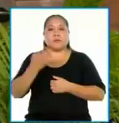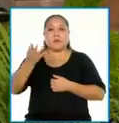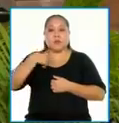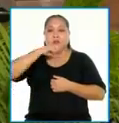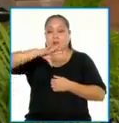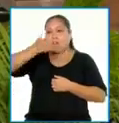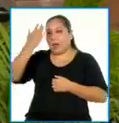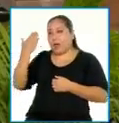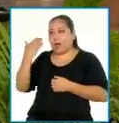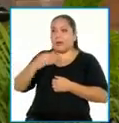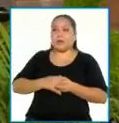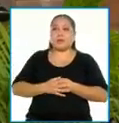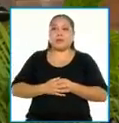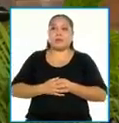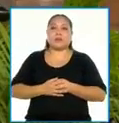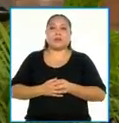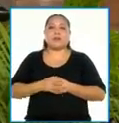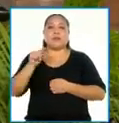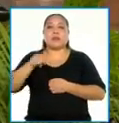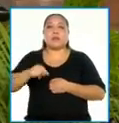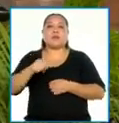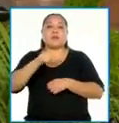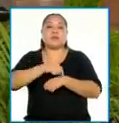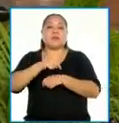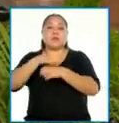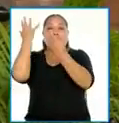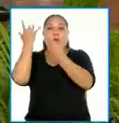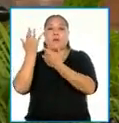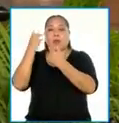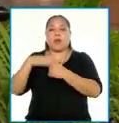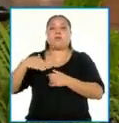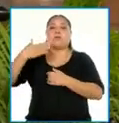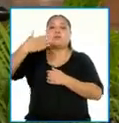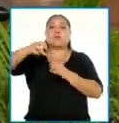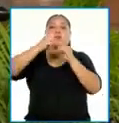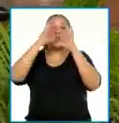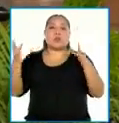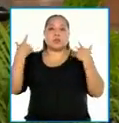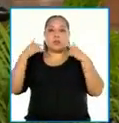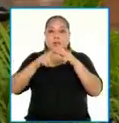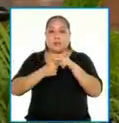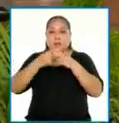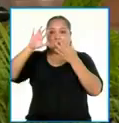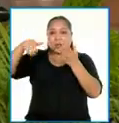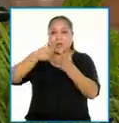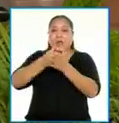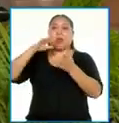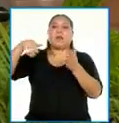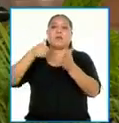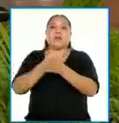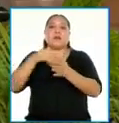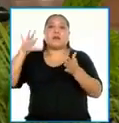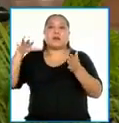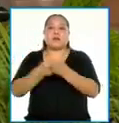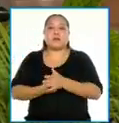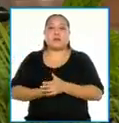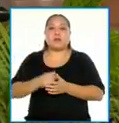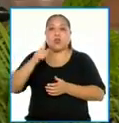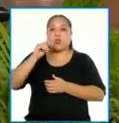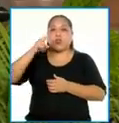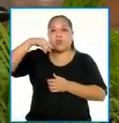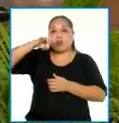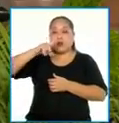Mencioné hace un momento que estamos en espera, en los próximos días empiezan a llegar toneladas de